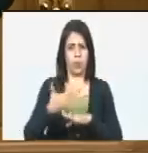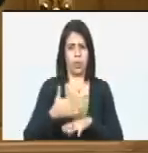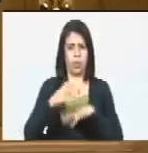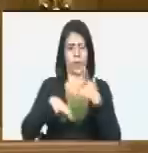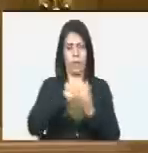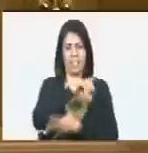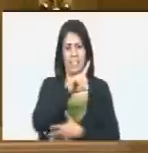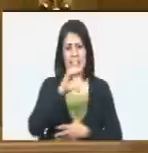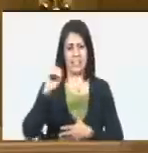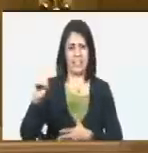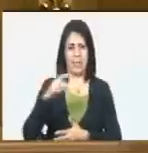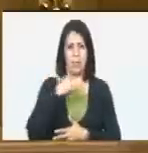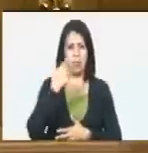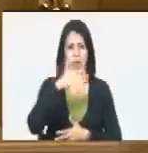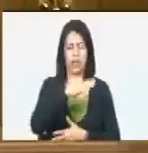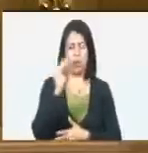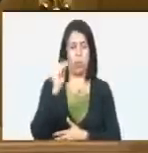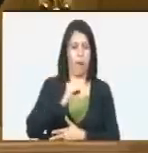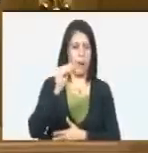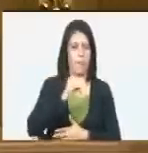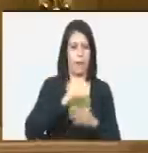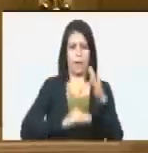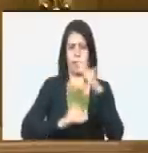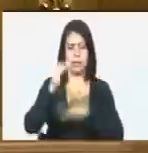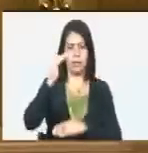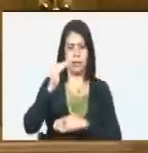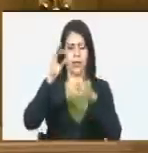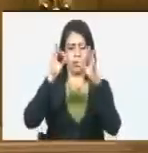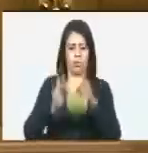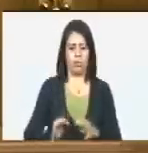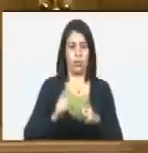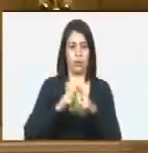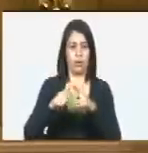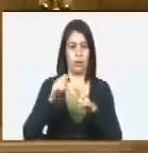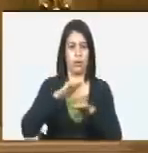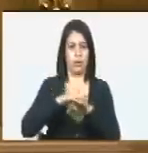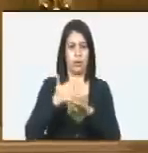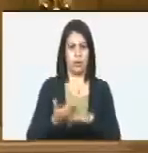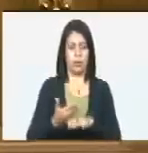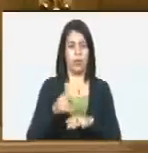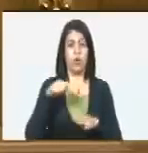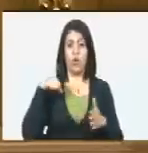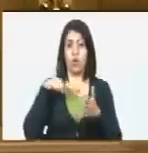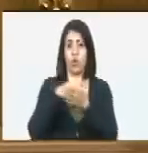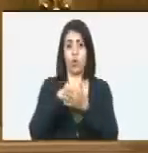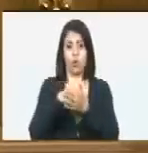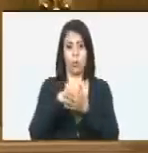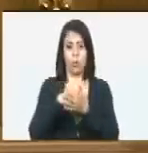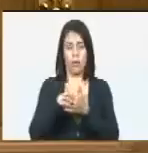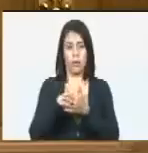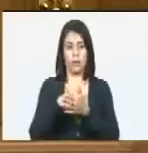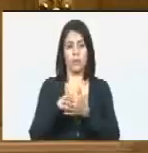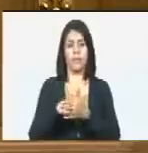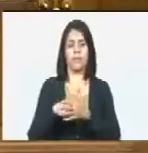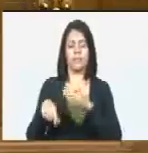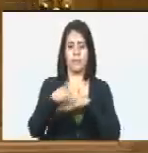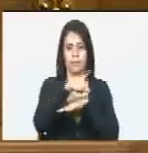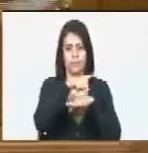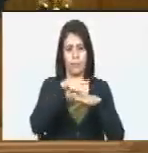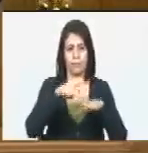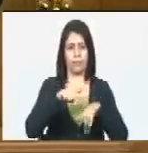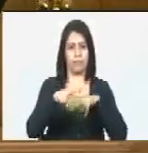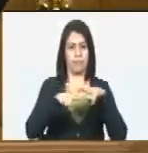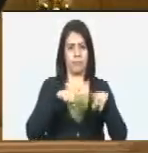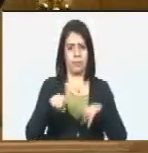ser muchísimos más que justificar entonces plenamente el golpe de Estado y le diera legitimidad,